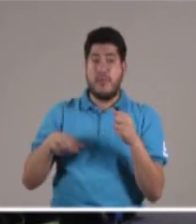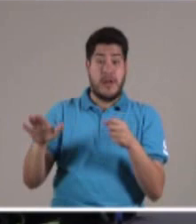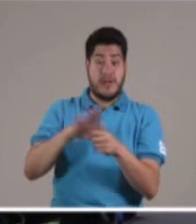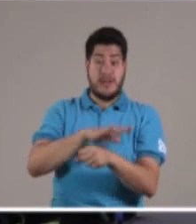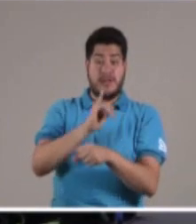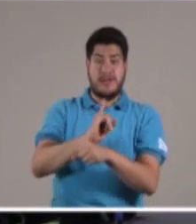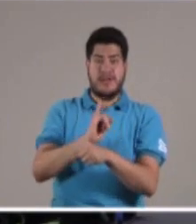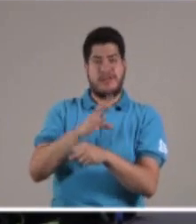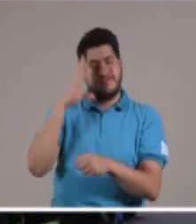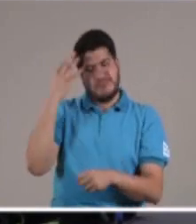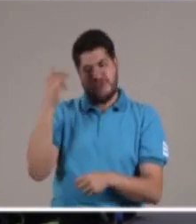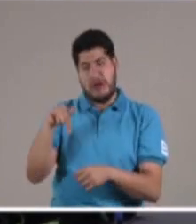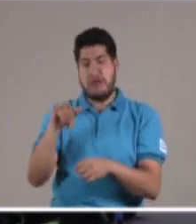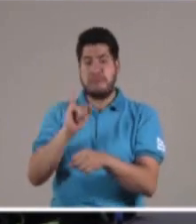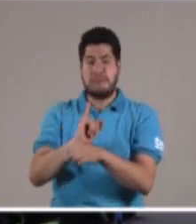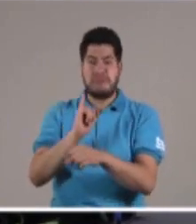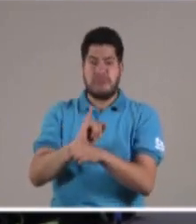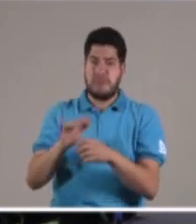llena